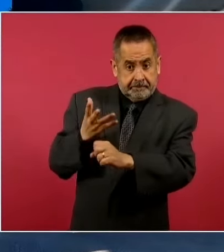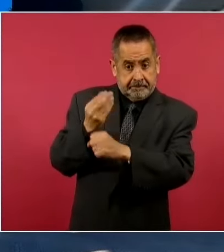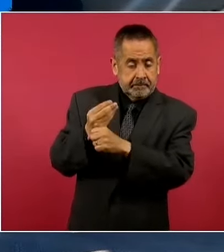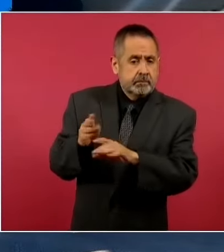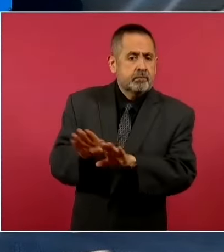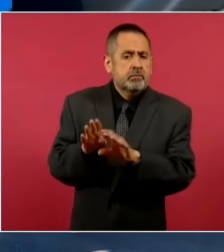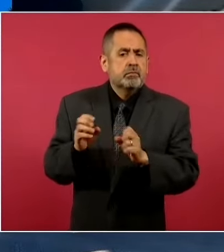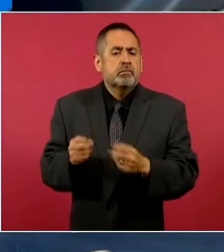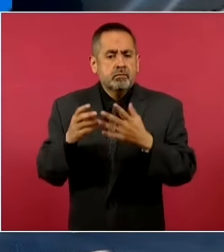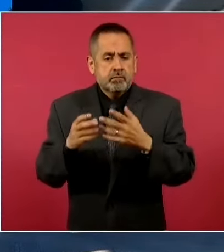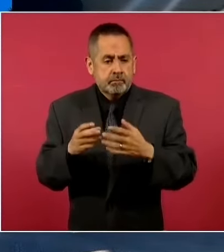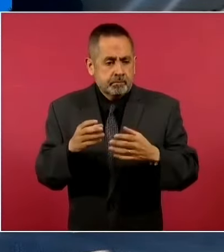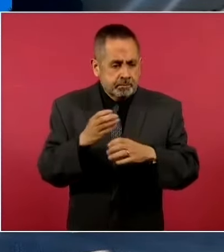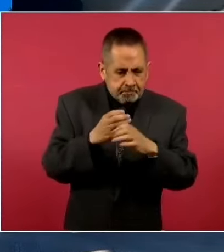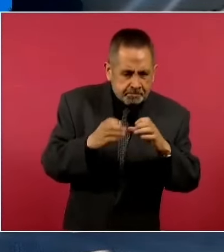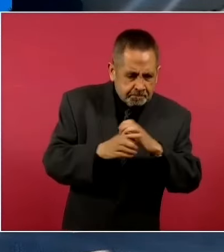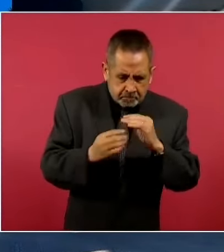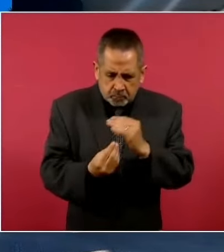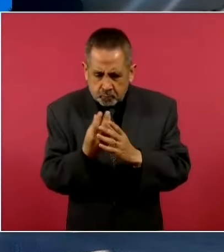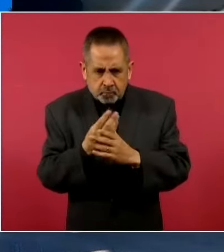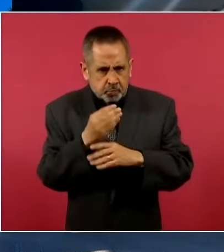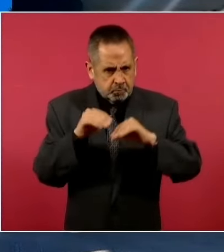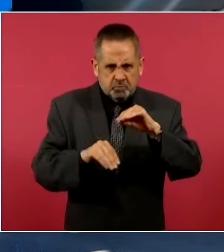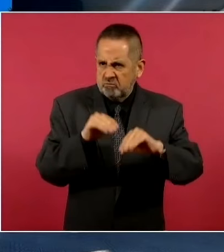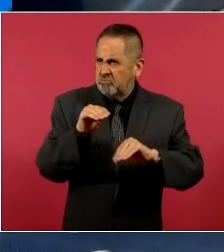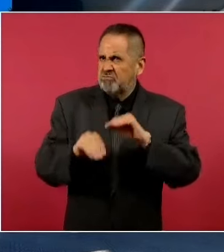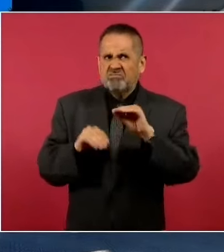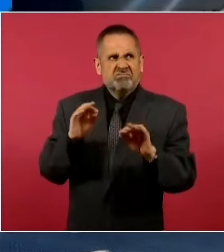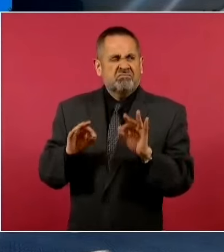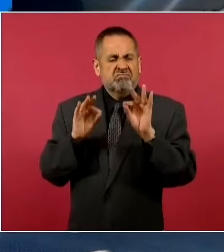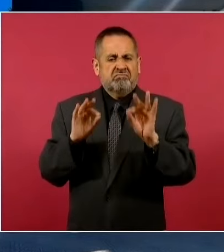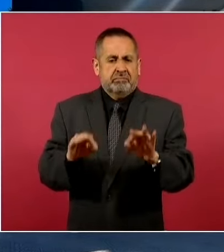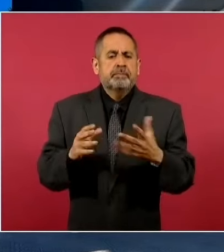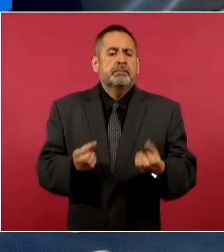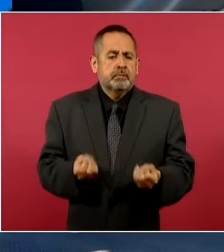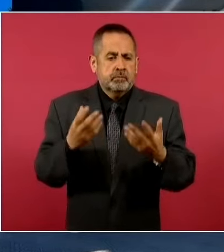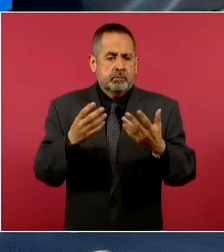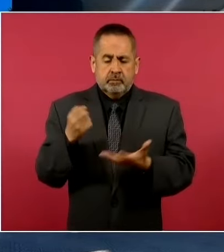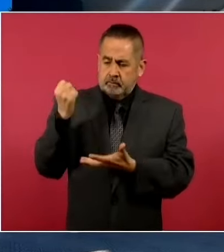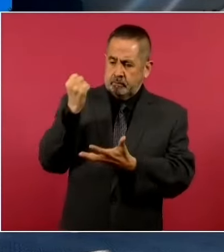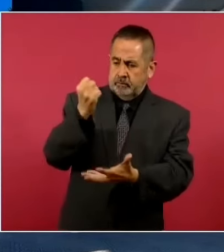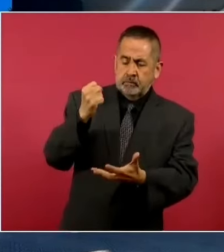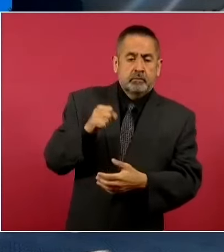sustitución de equipo se tenía un presupuesto de